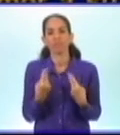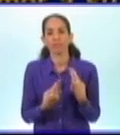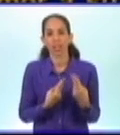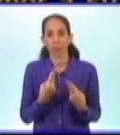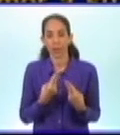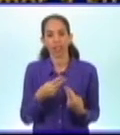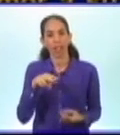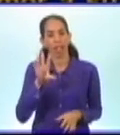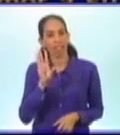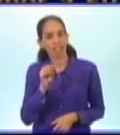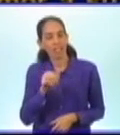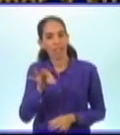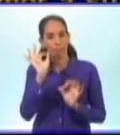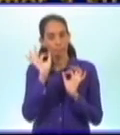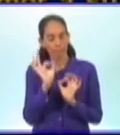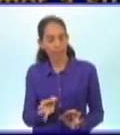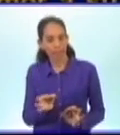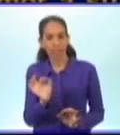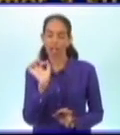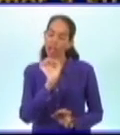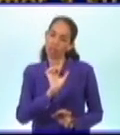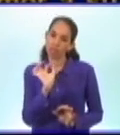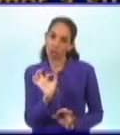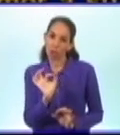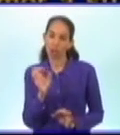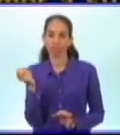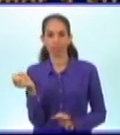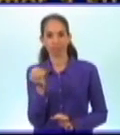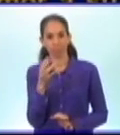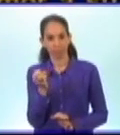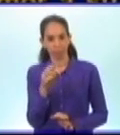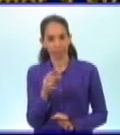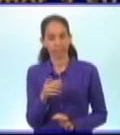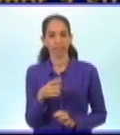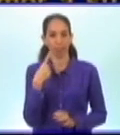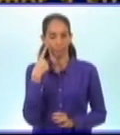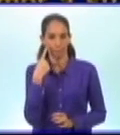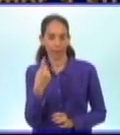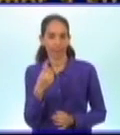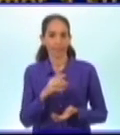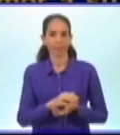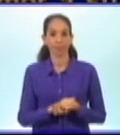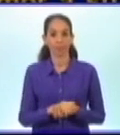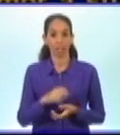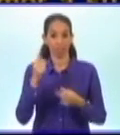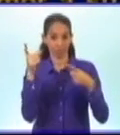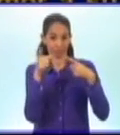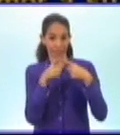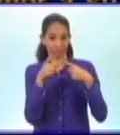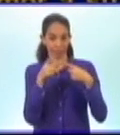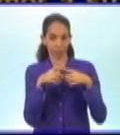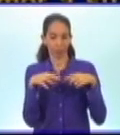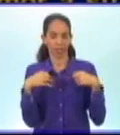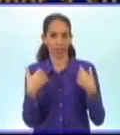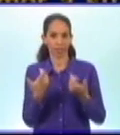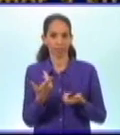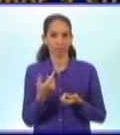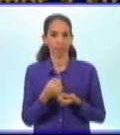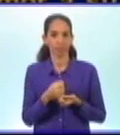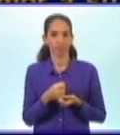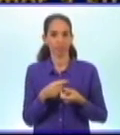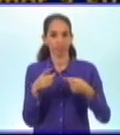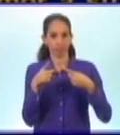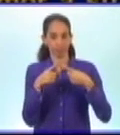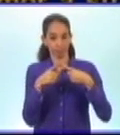verdadero, falso o no se dice a cada uno de los siguientes planteamientos. El primer planteamiento expresa: la excursión